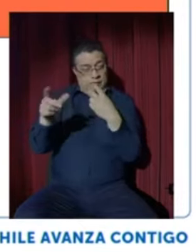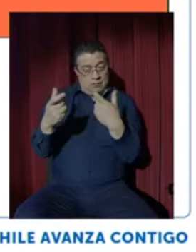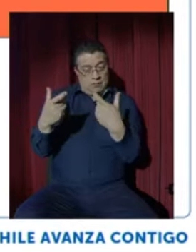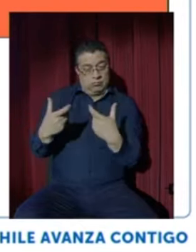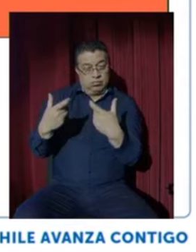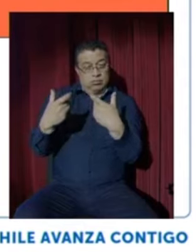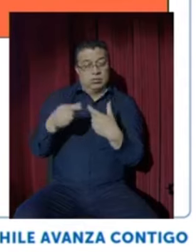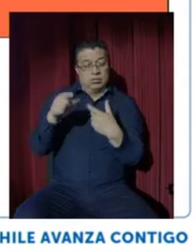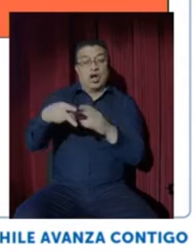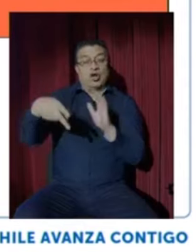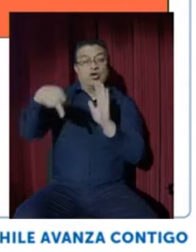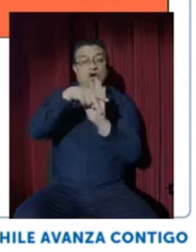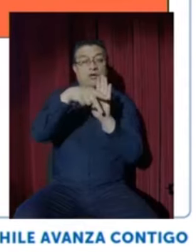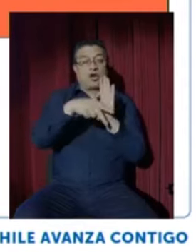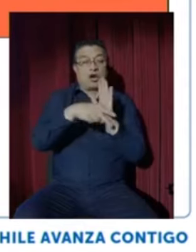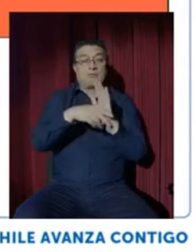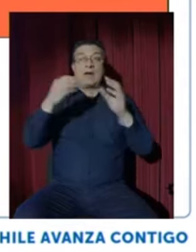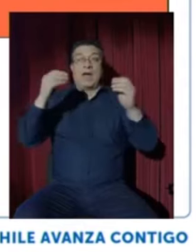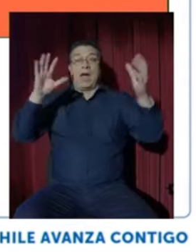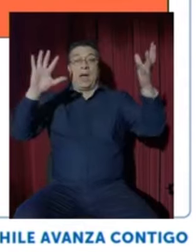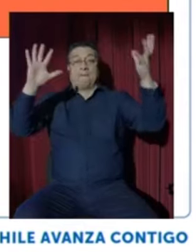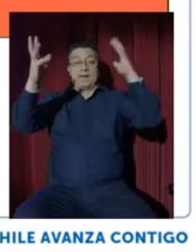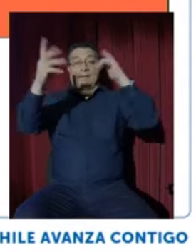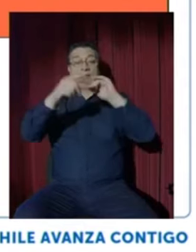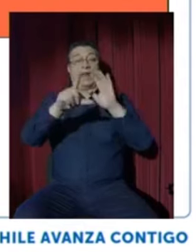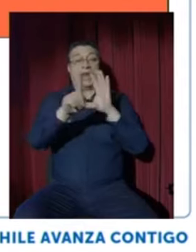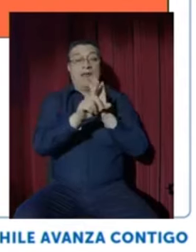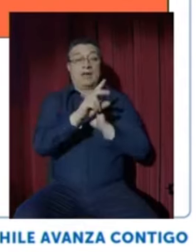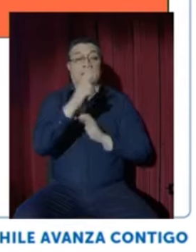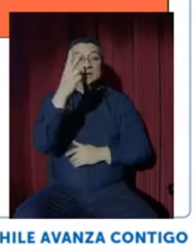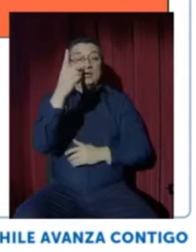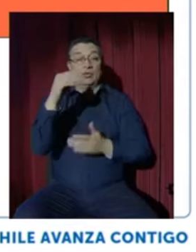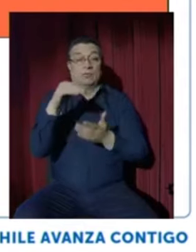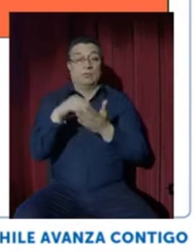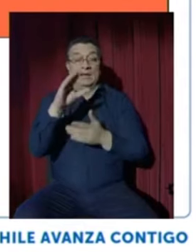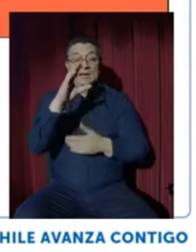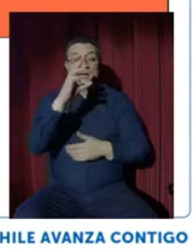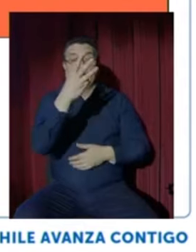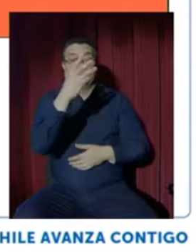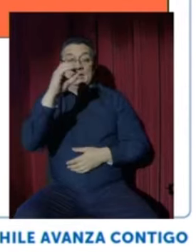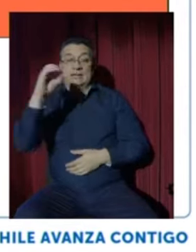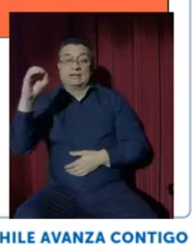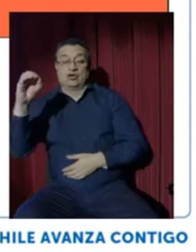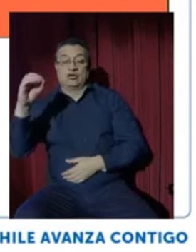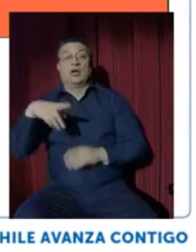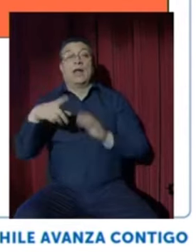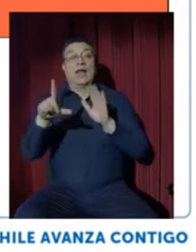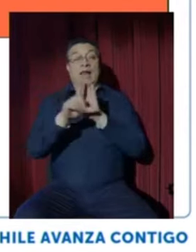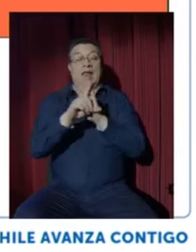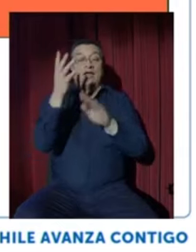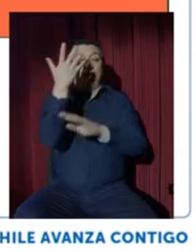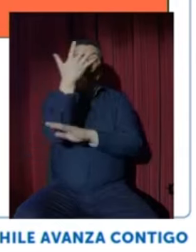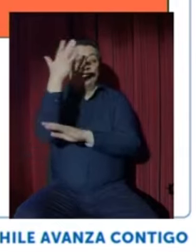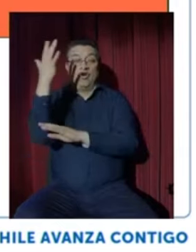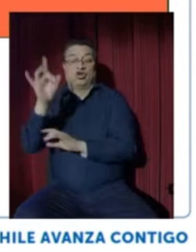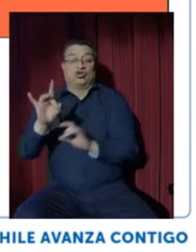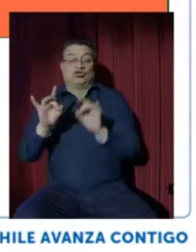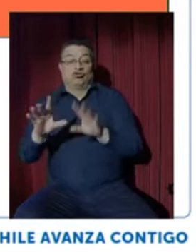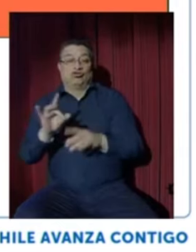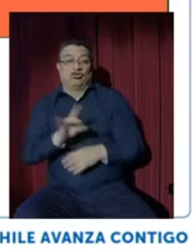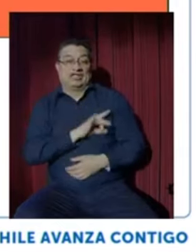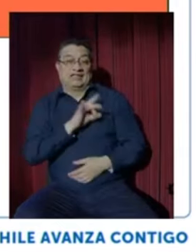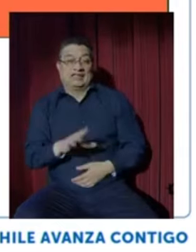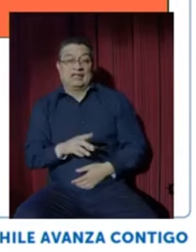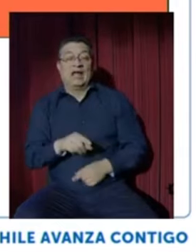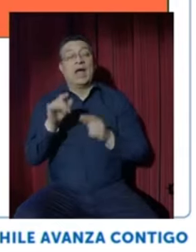normativa ambiental básicamente la ley 21300 que hay que aplicar la ley de bosque nativo que también